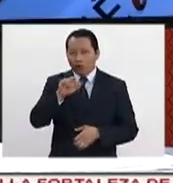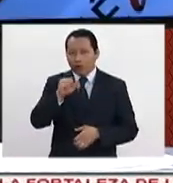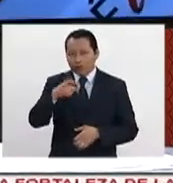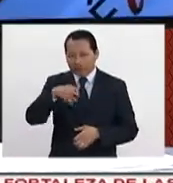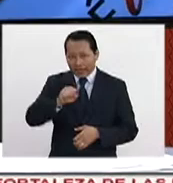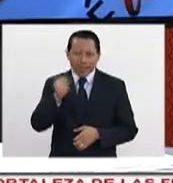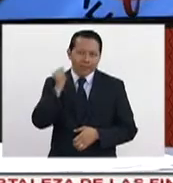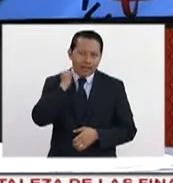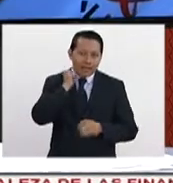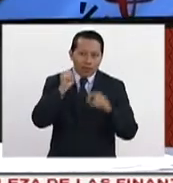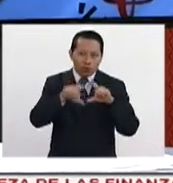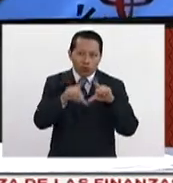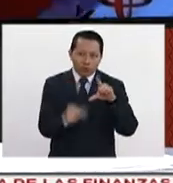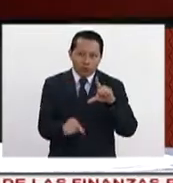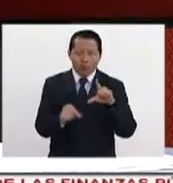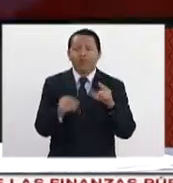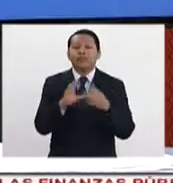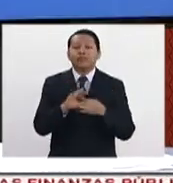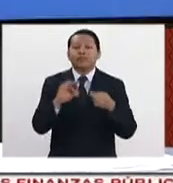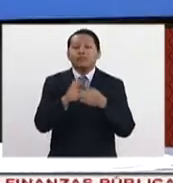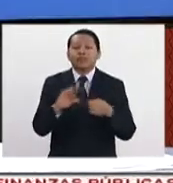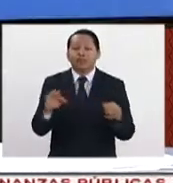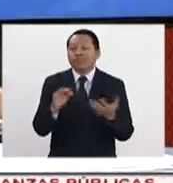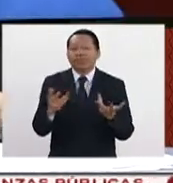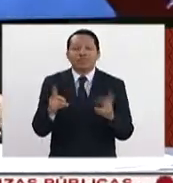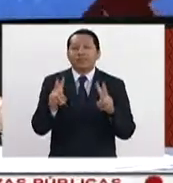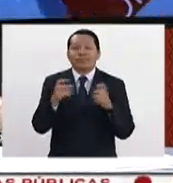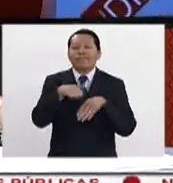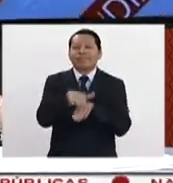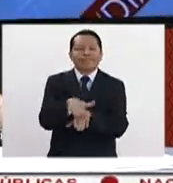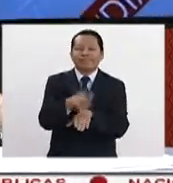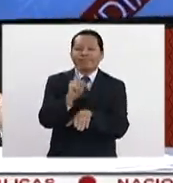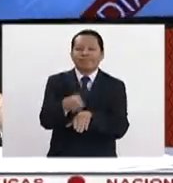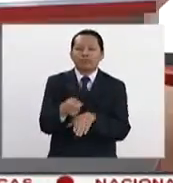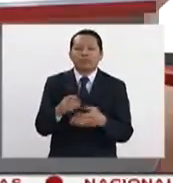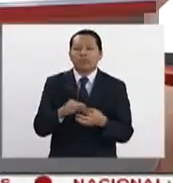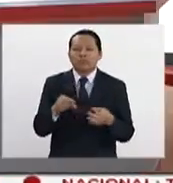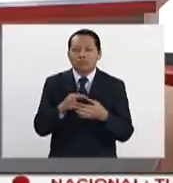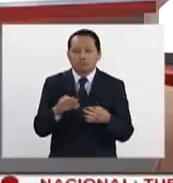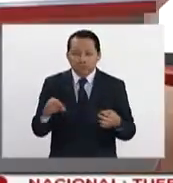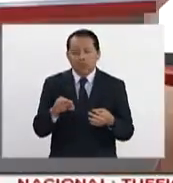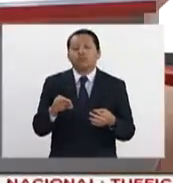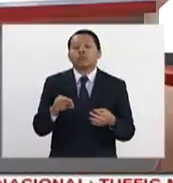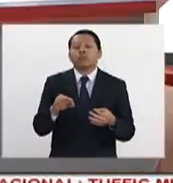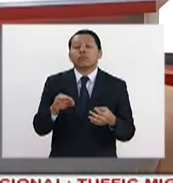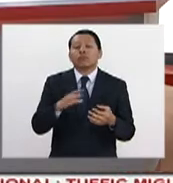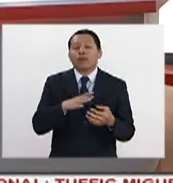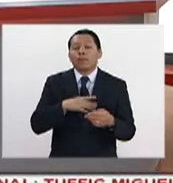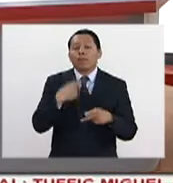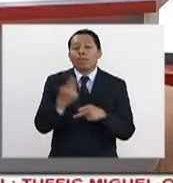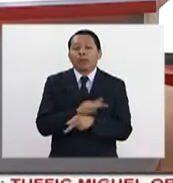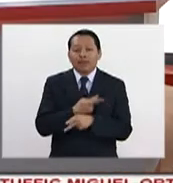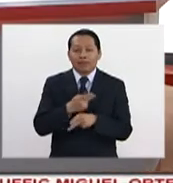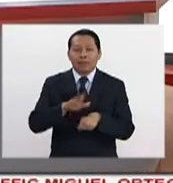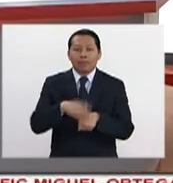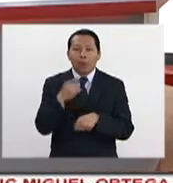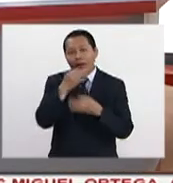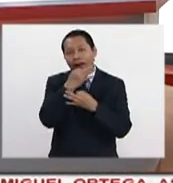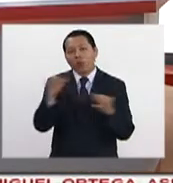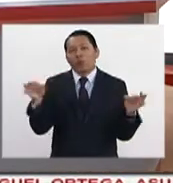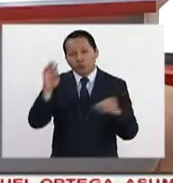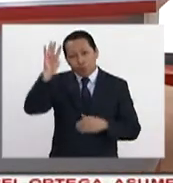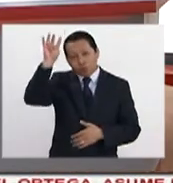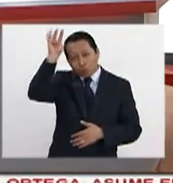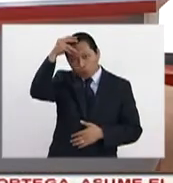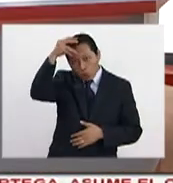la República, con quien vamos a hablar de toda esta situación que se ha desatado tras el anuncio de Donald